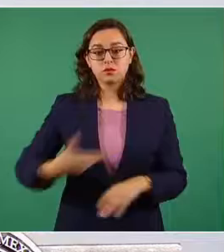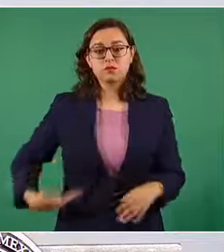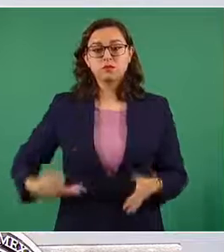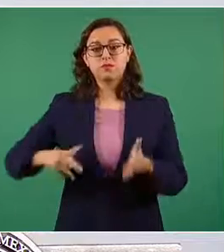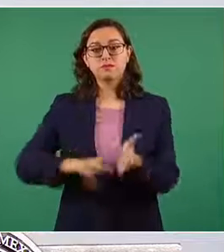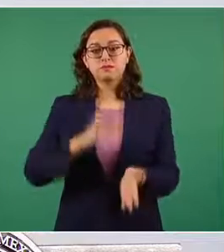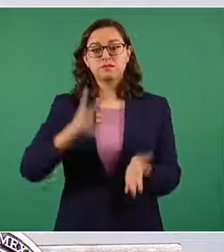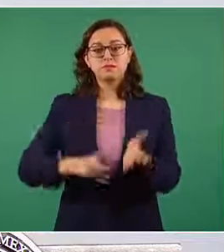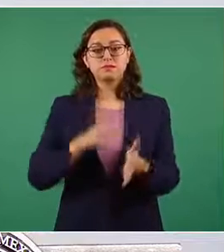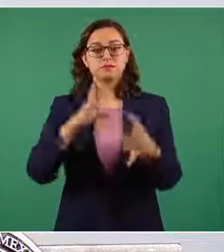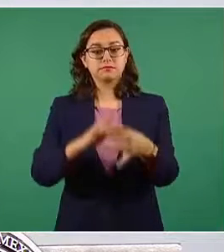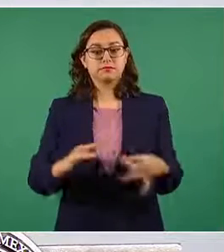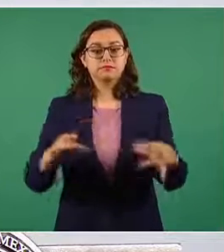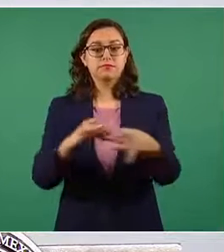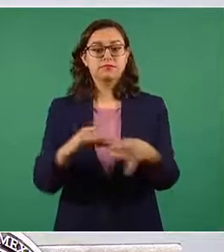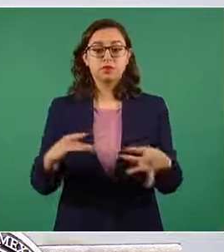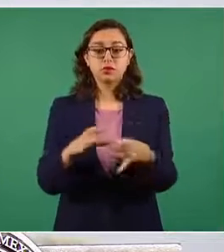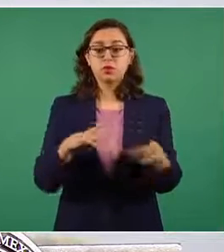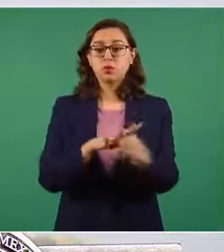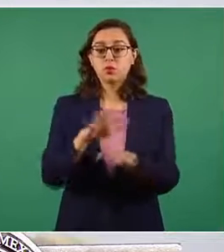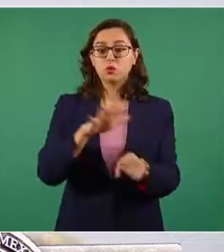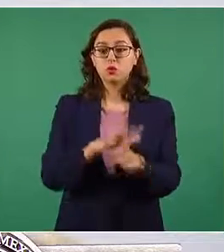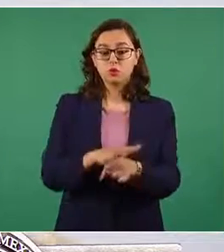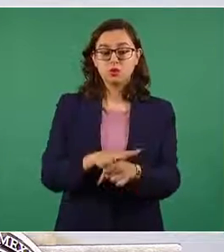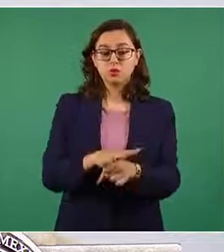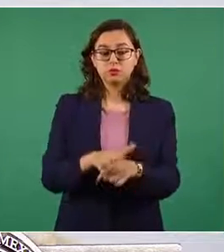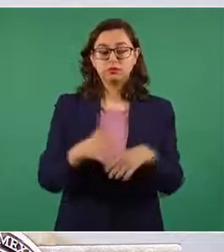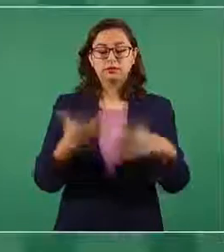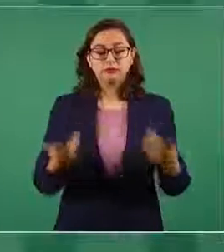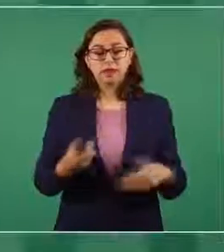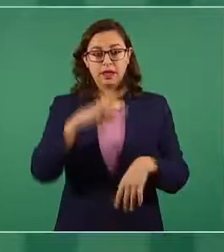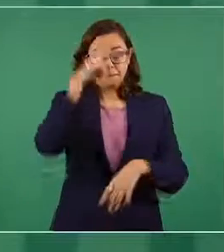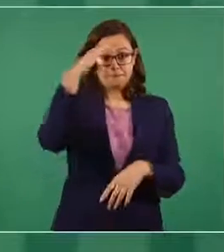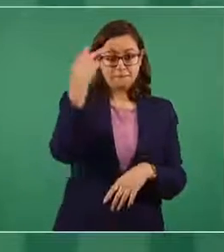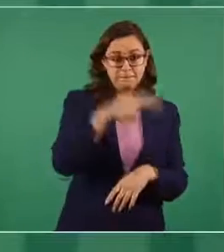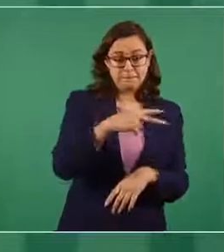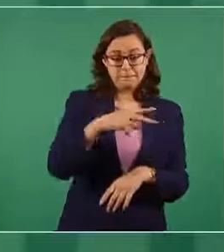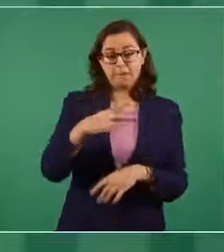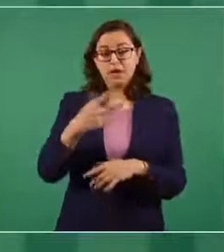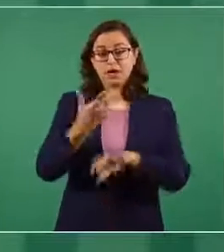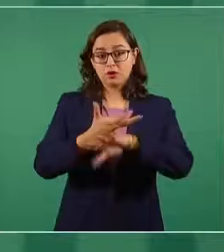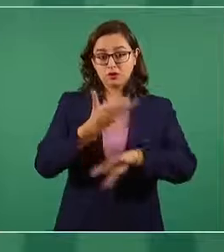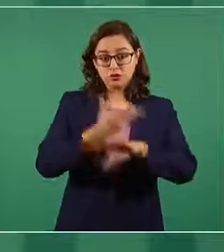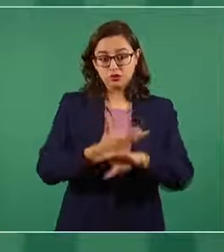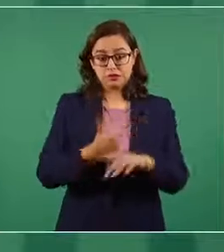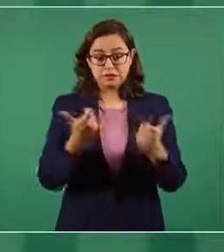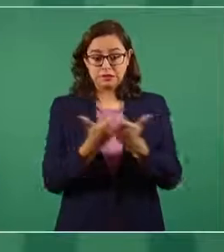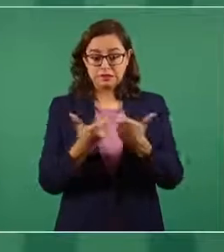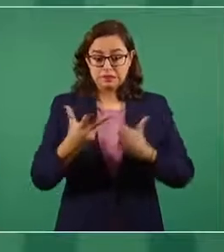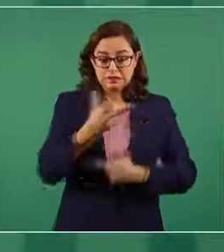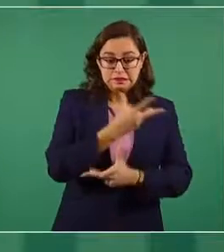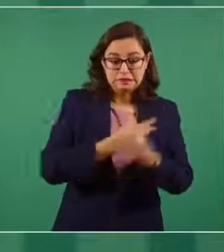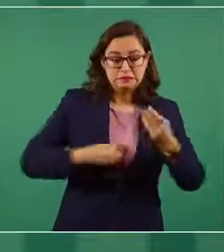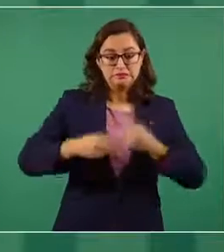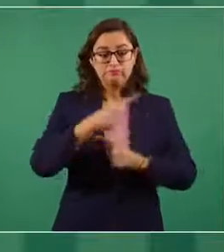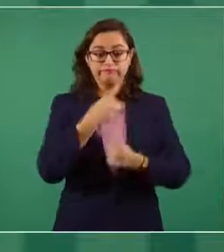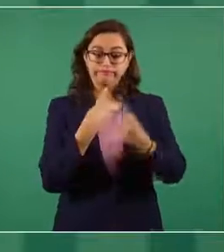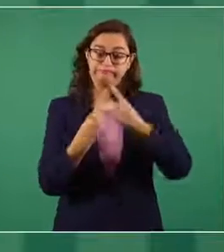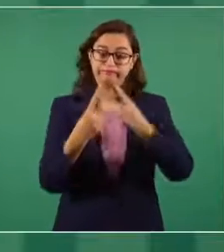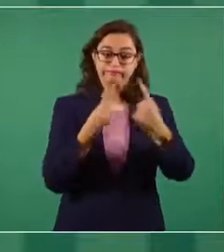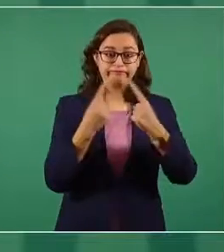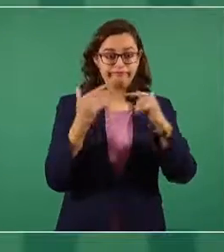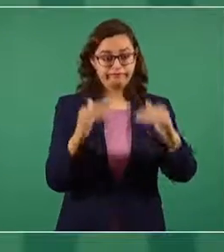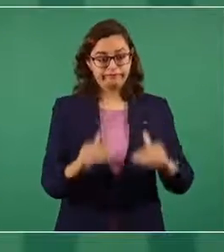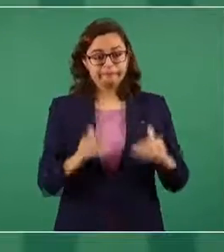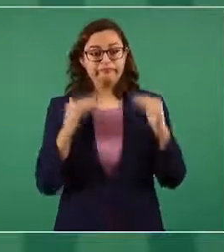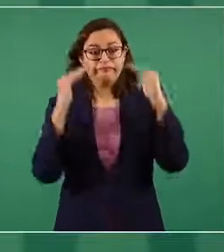él, es que se retome el diálogo económico de alto nivel entre México y Estados Unidos. Este diálogo ya no